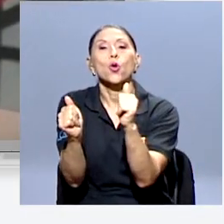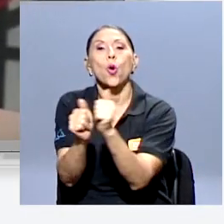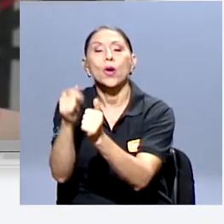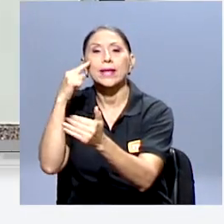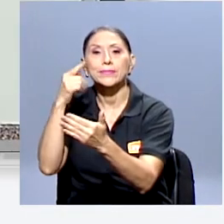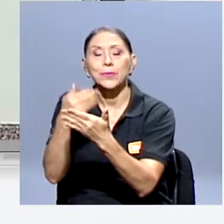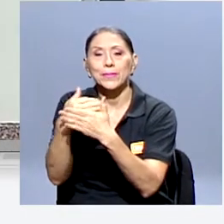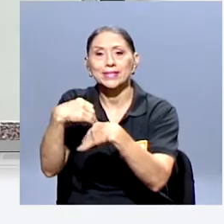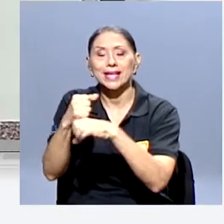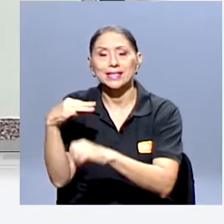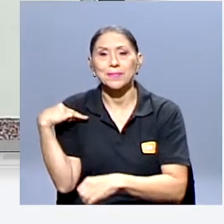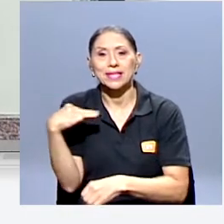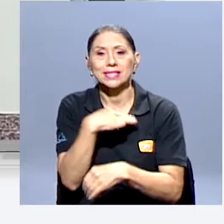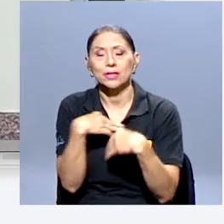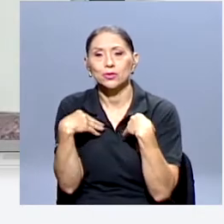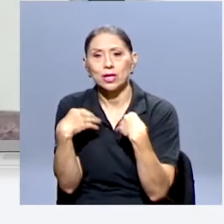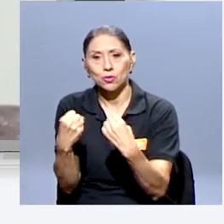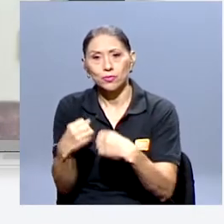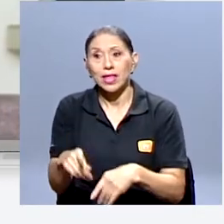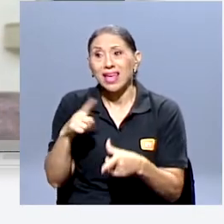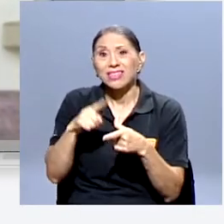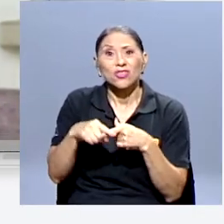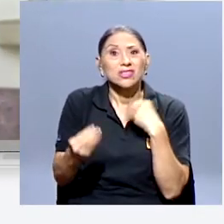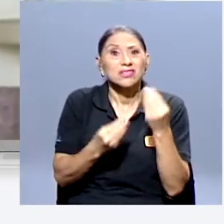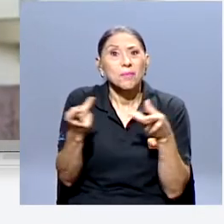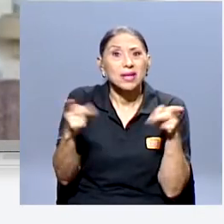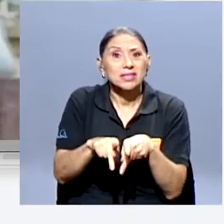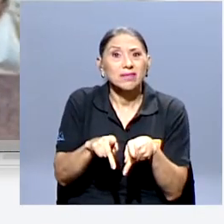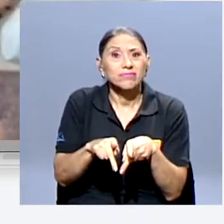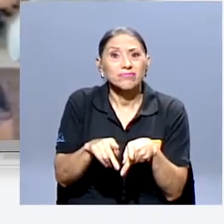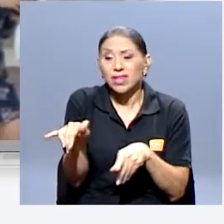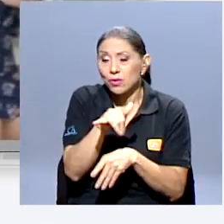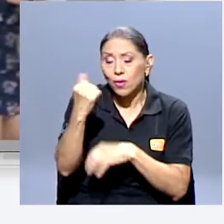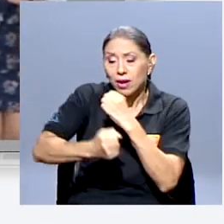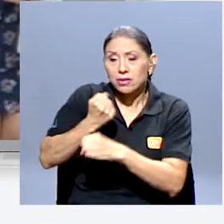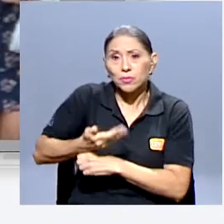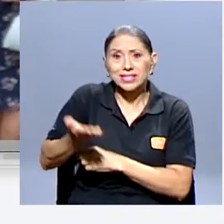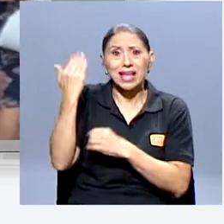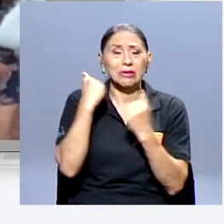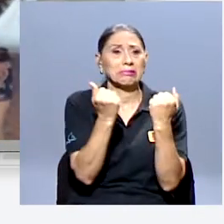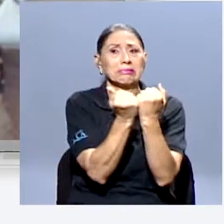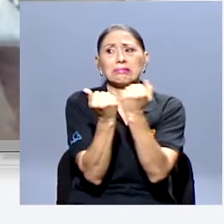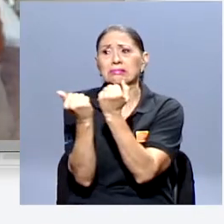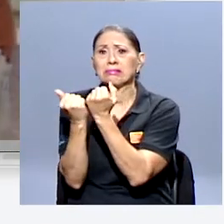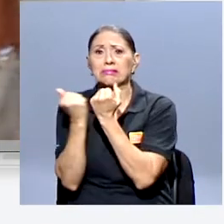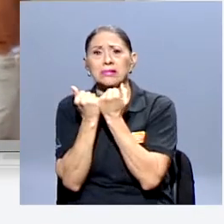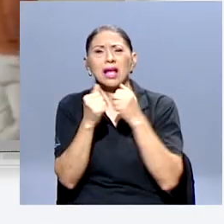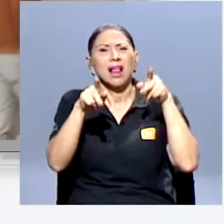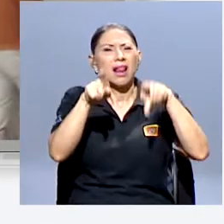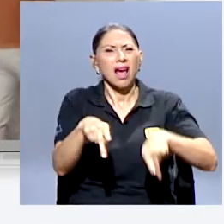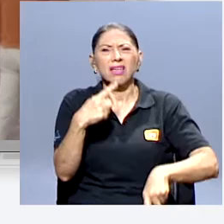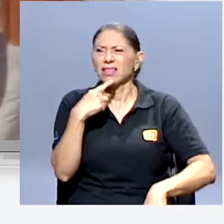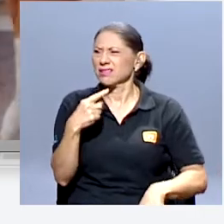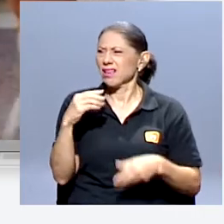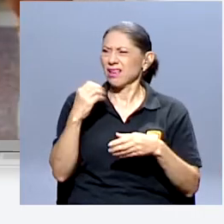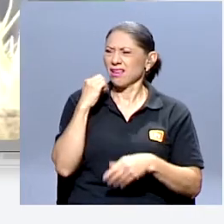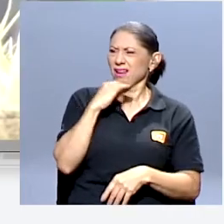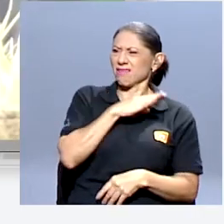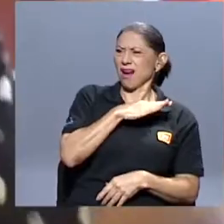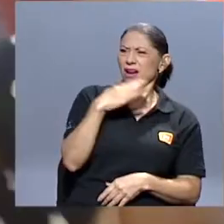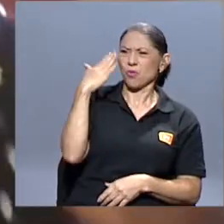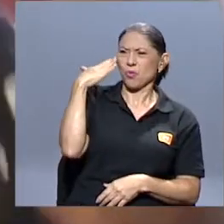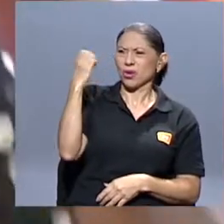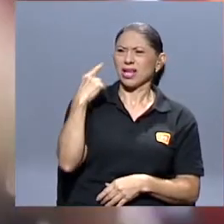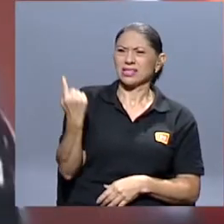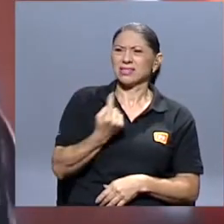tanto, se satura, ¿verdad? Que eso fue lo que pasó el año pasado, uh-huh. se satura, y entonces llegamos a un número, la gente decía que raro, porque estamos siempre en 1,000 casos.